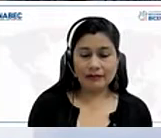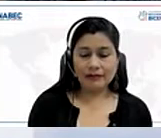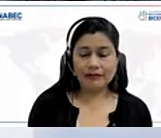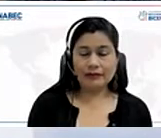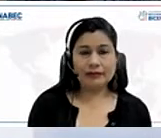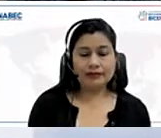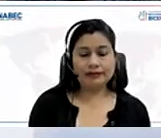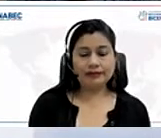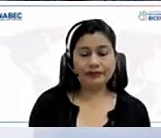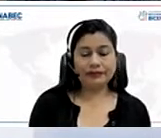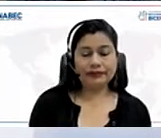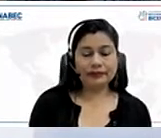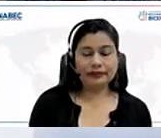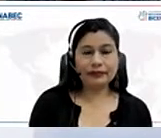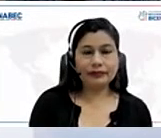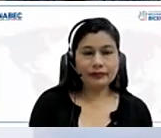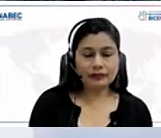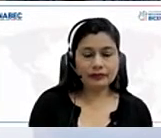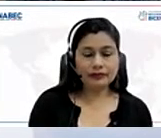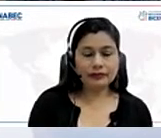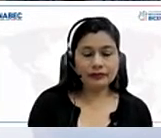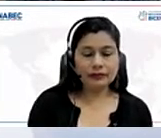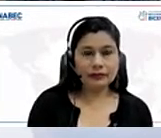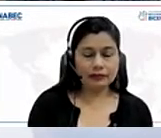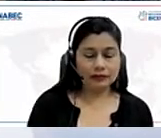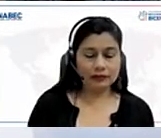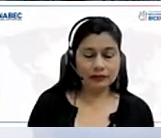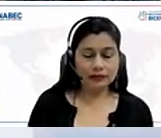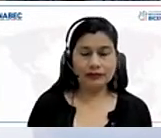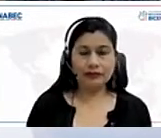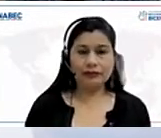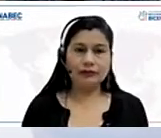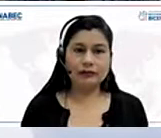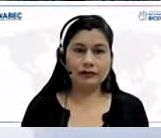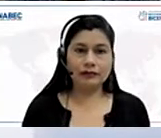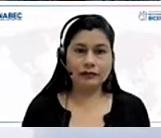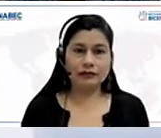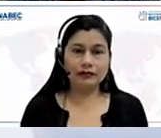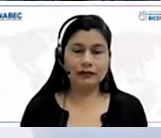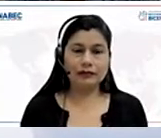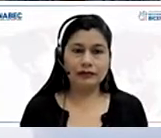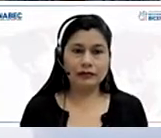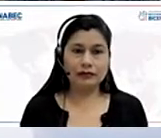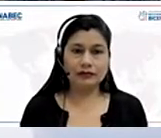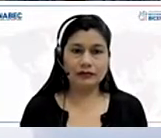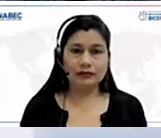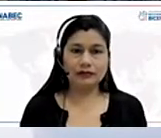sugiere que uno haga búsqueda en repositorios de planes de investigación de las mismas universidades en